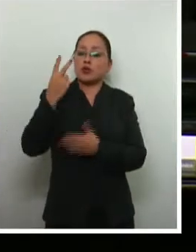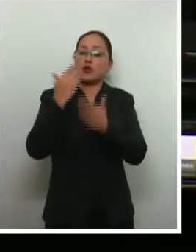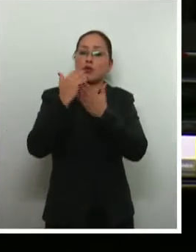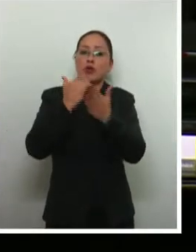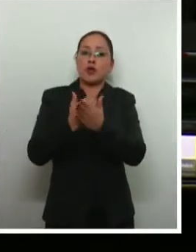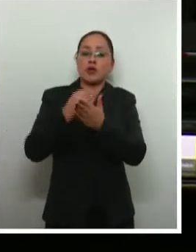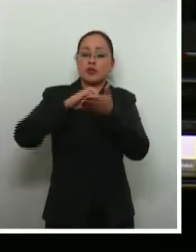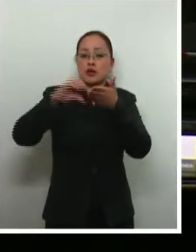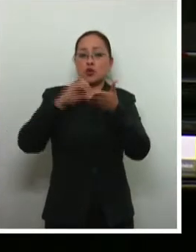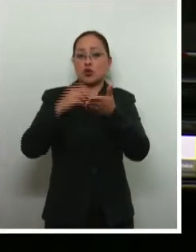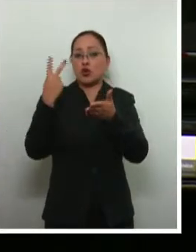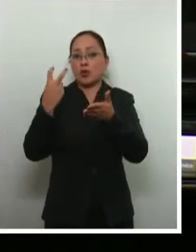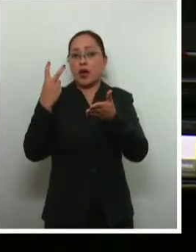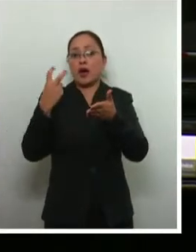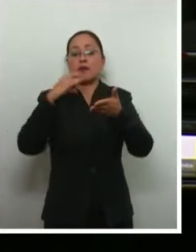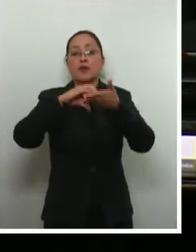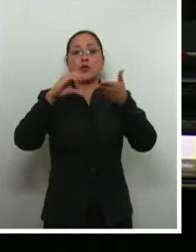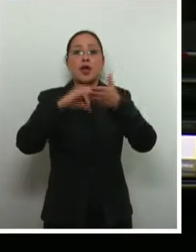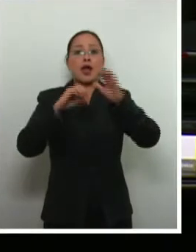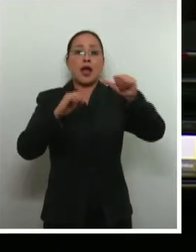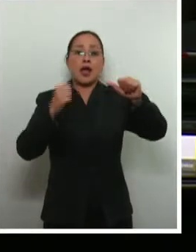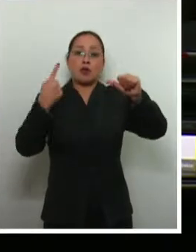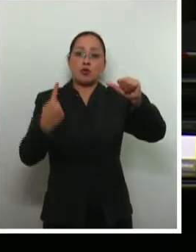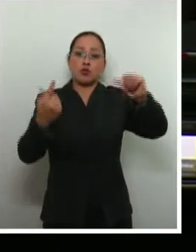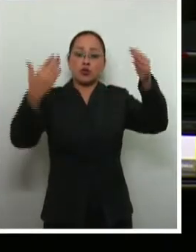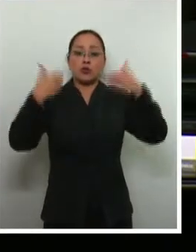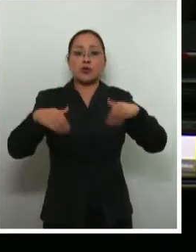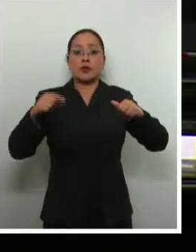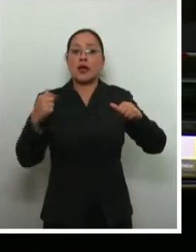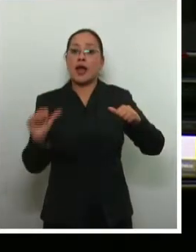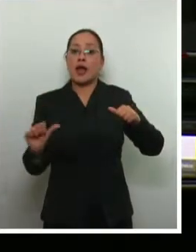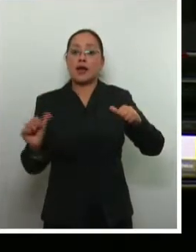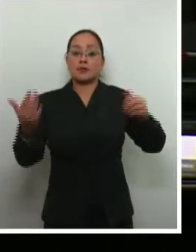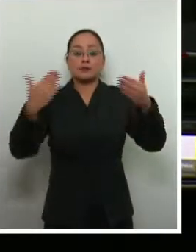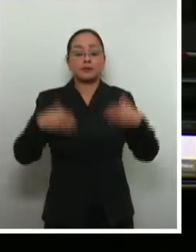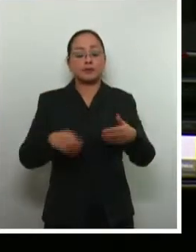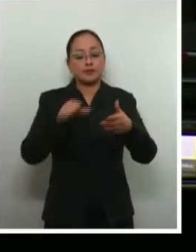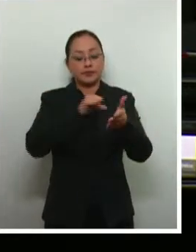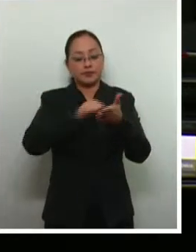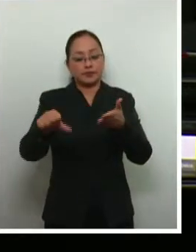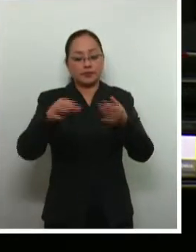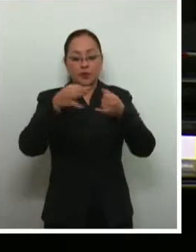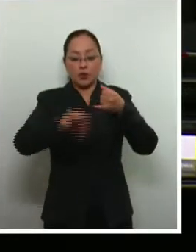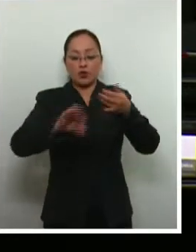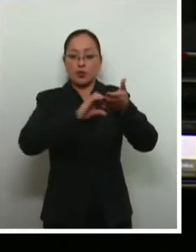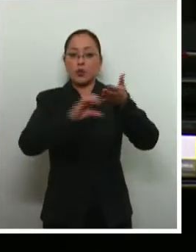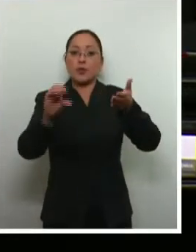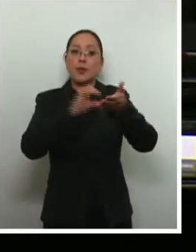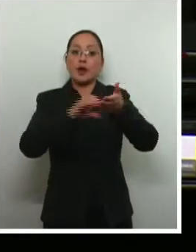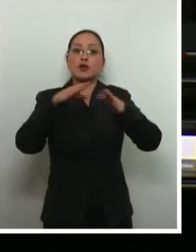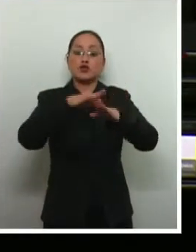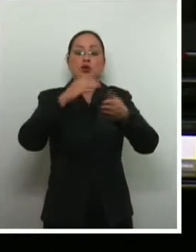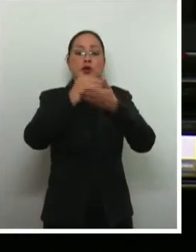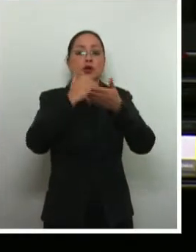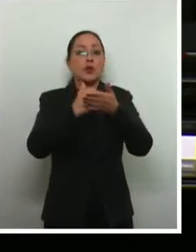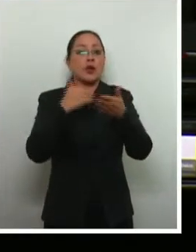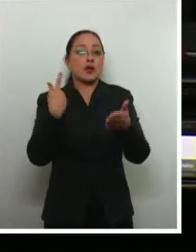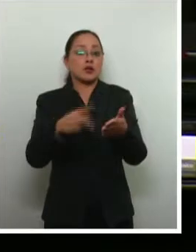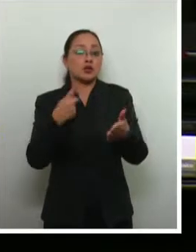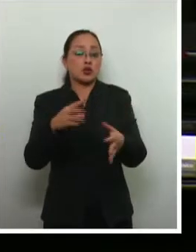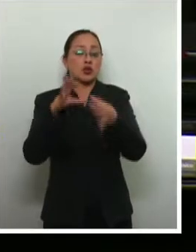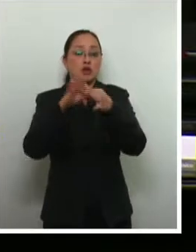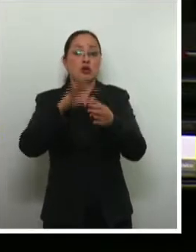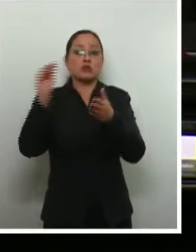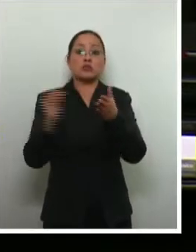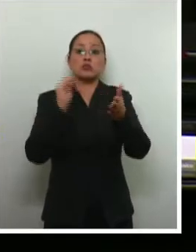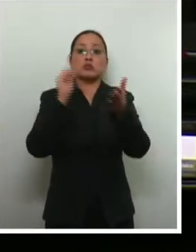segundo párrafo, apartado A, numeral 1, inciso A, la eliminación del último párrafo del numeral, la